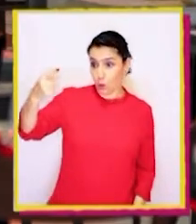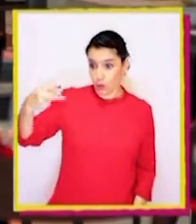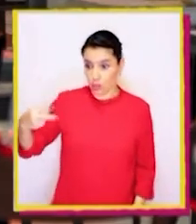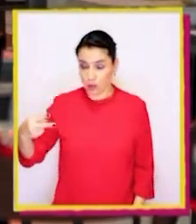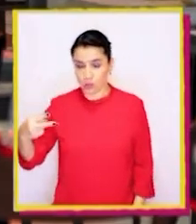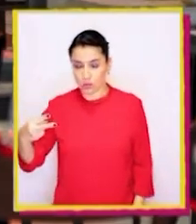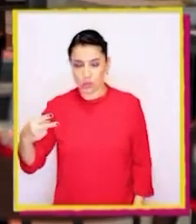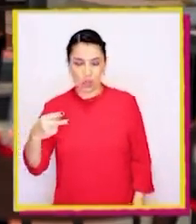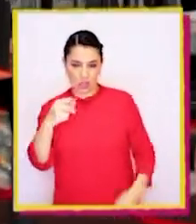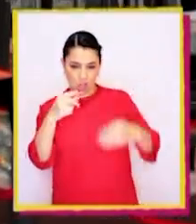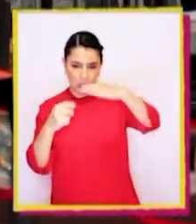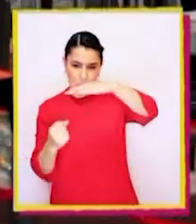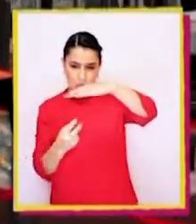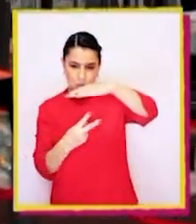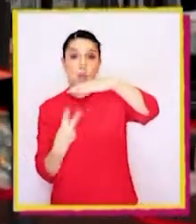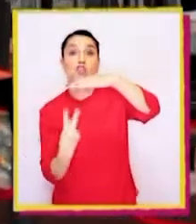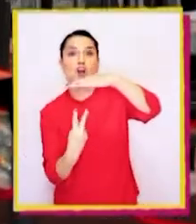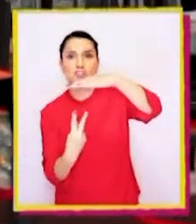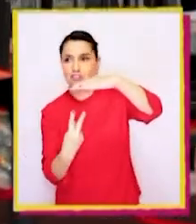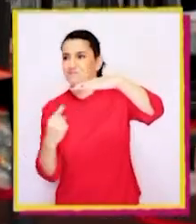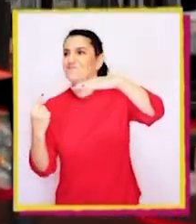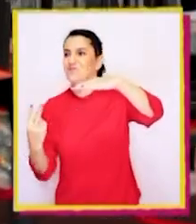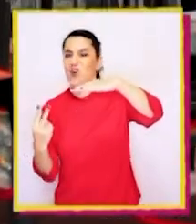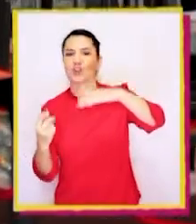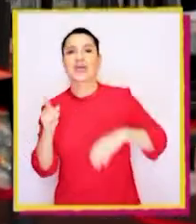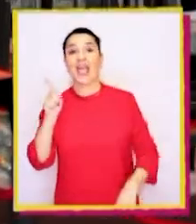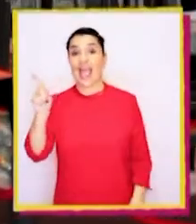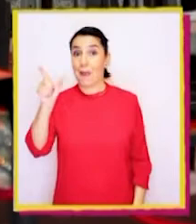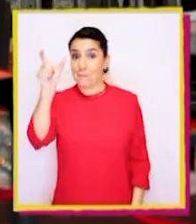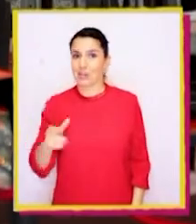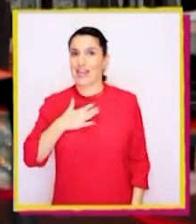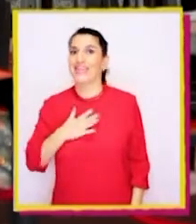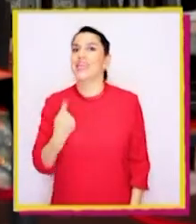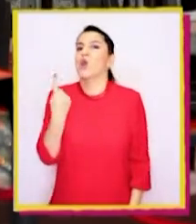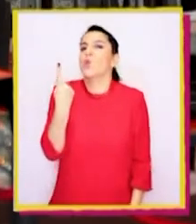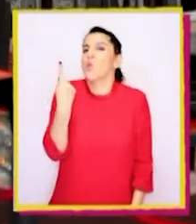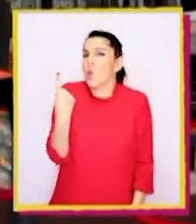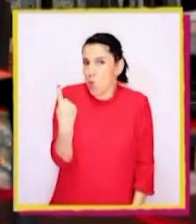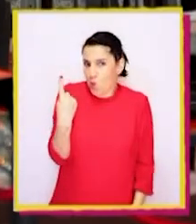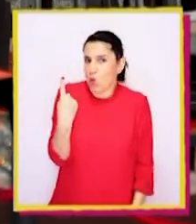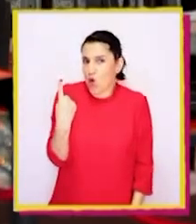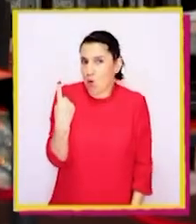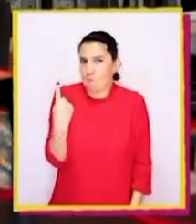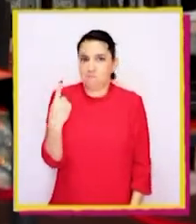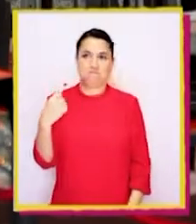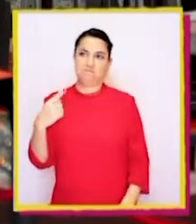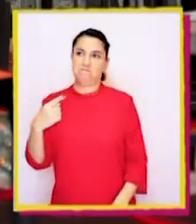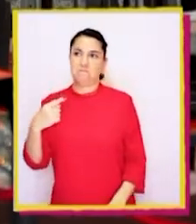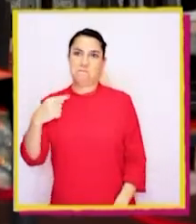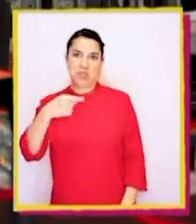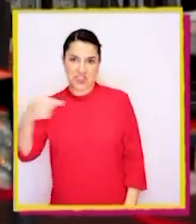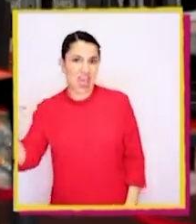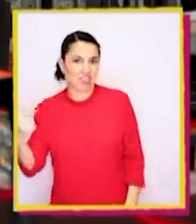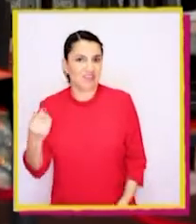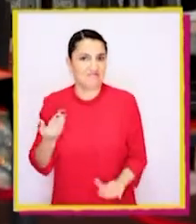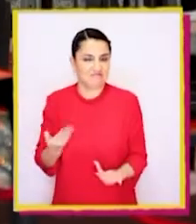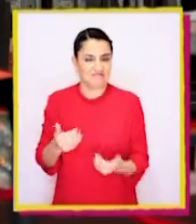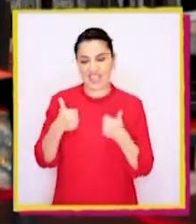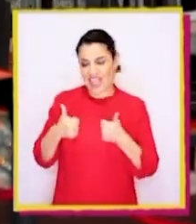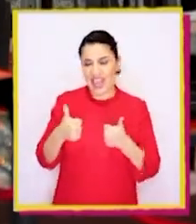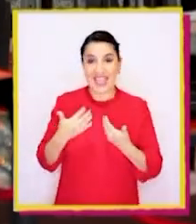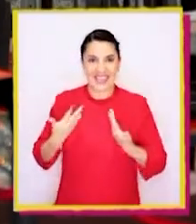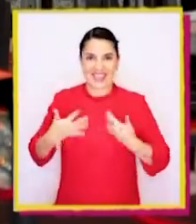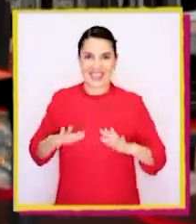porque el denominador es 2. Y lo que los señores quieren es uno de esos dos pedazos, ¿cierto? Que sería la mitad.